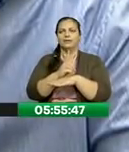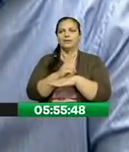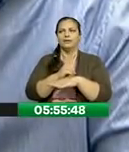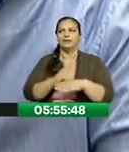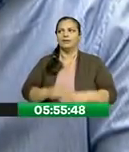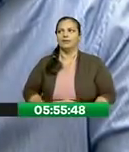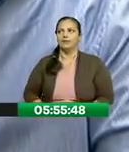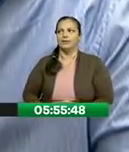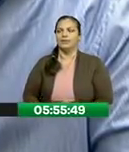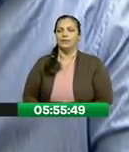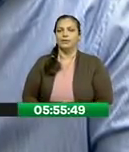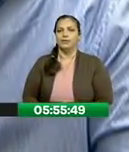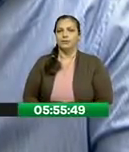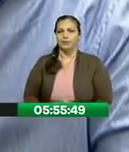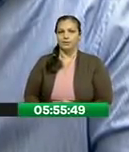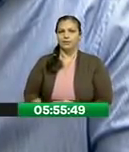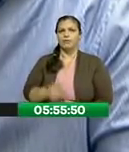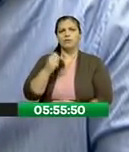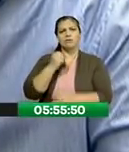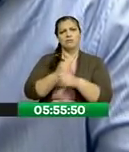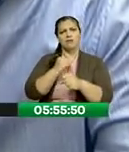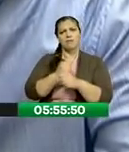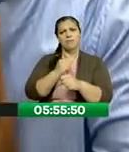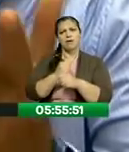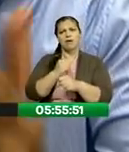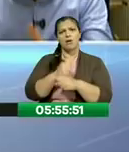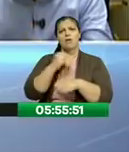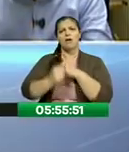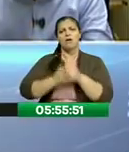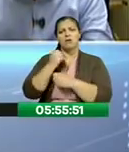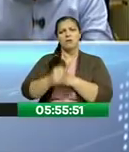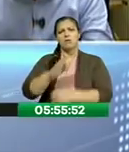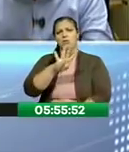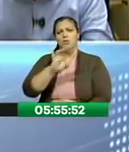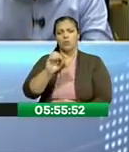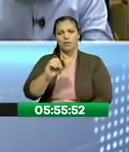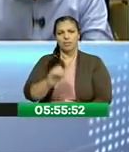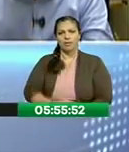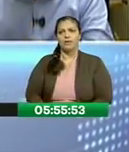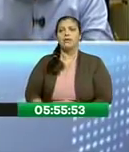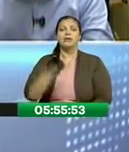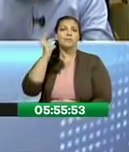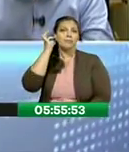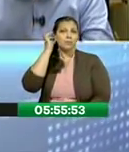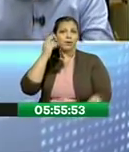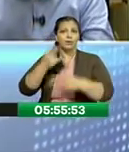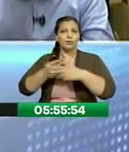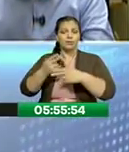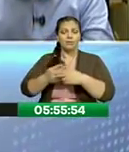reconocida artista, que se llama Hilda Murillo, amiga nuestra, que en algún momento verá esta nota.